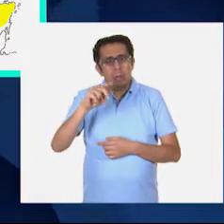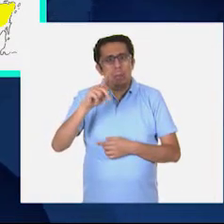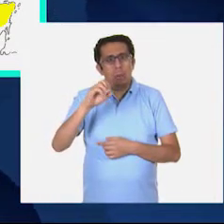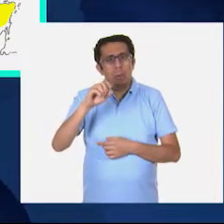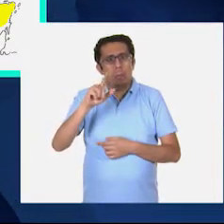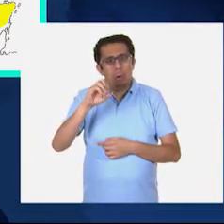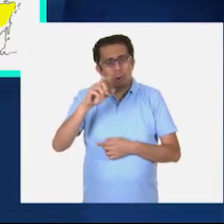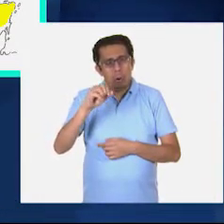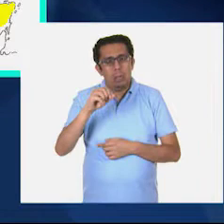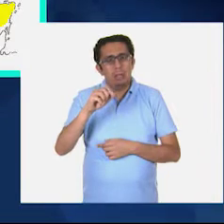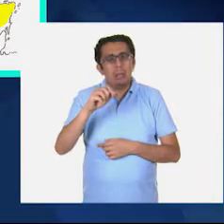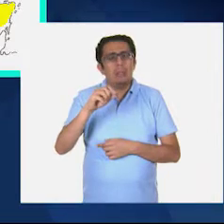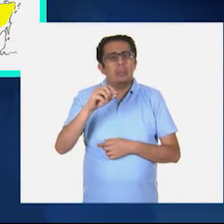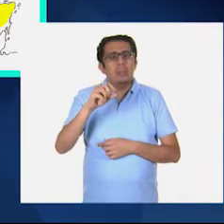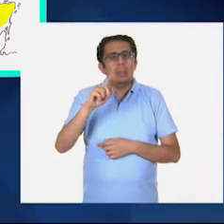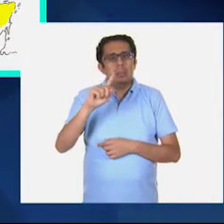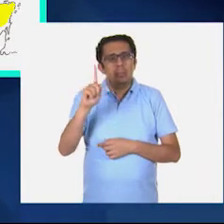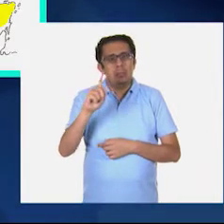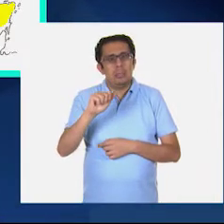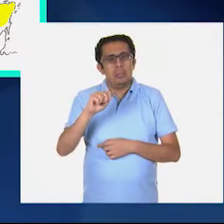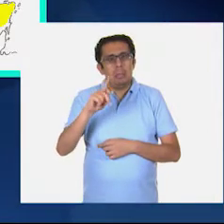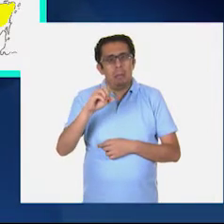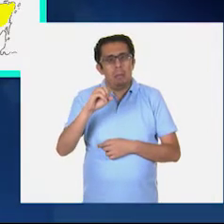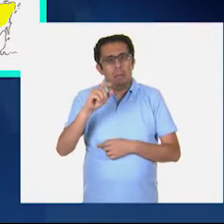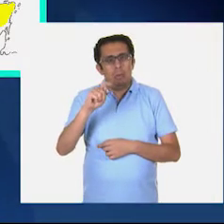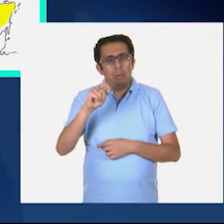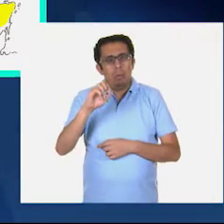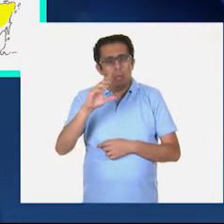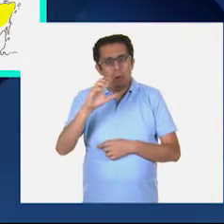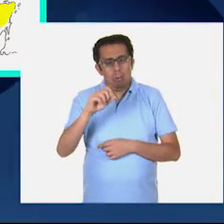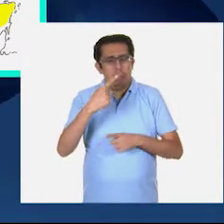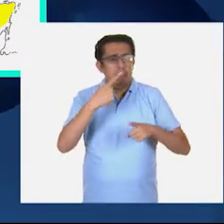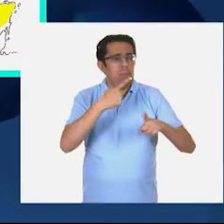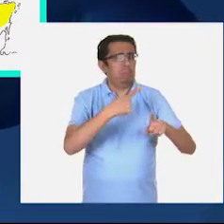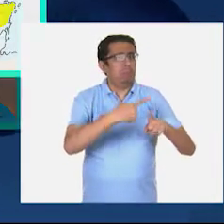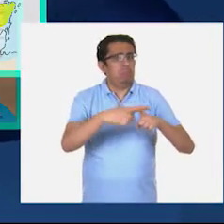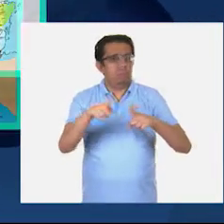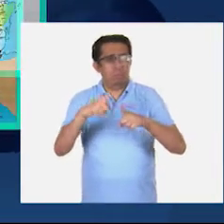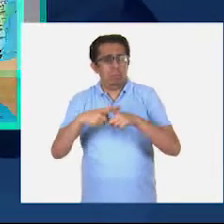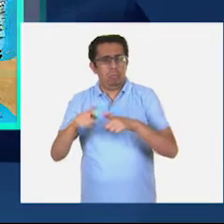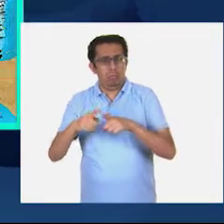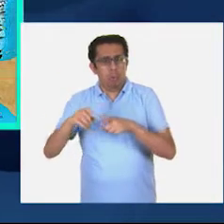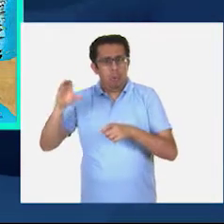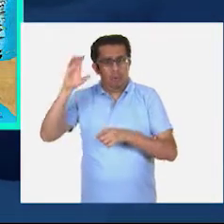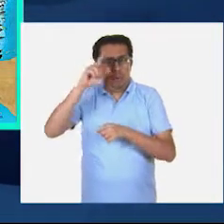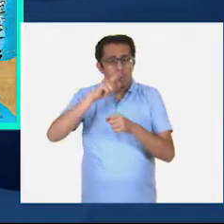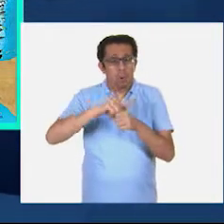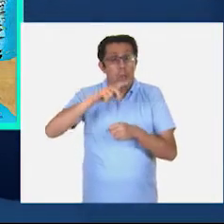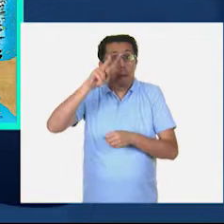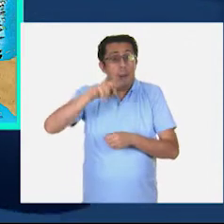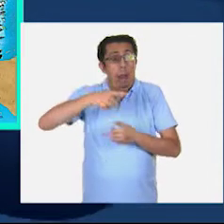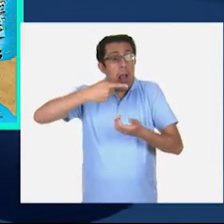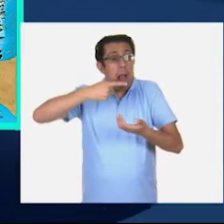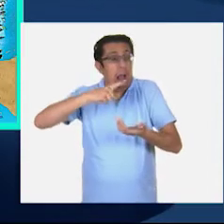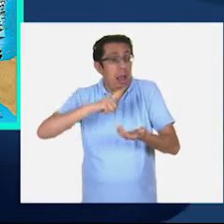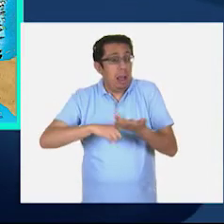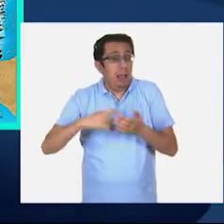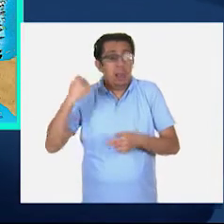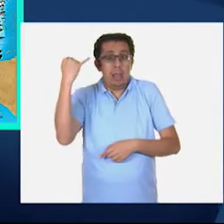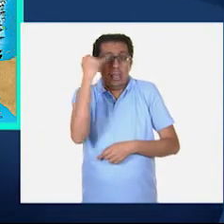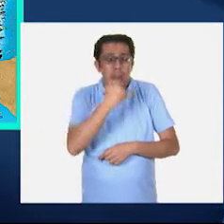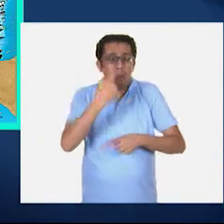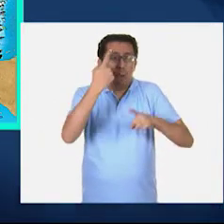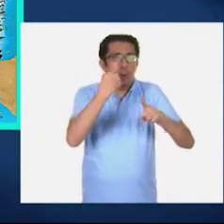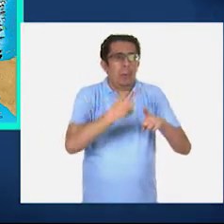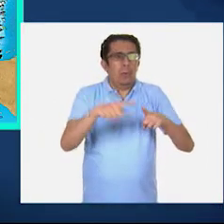popolocas, zapotecos, entre muchos otros, lo que hace una diversidad lingüística y cultural